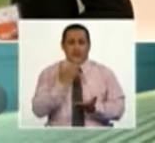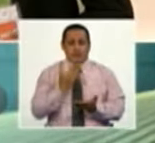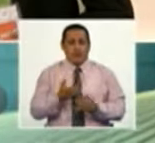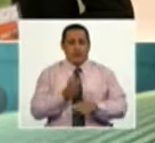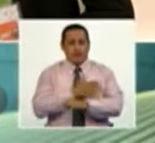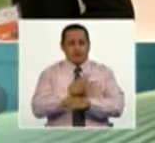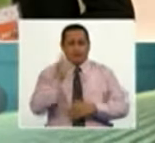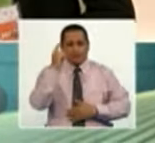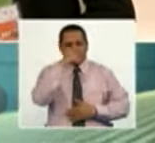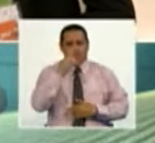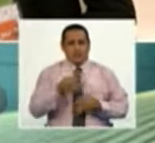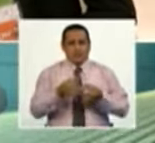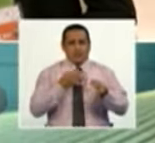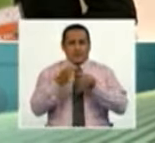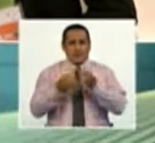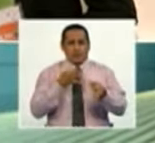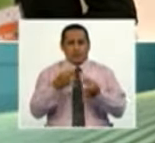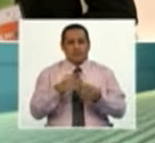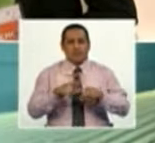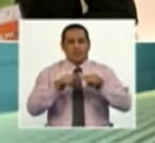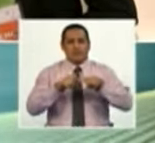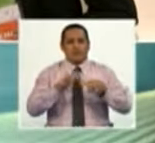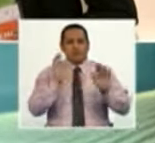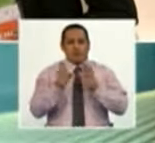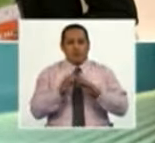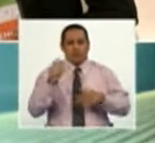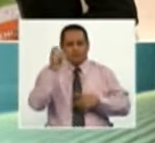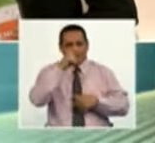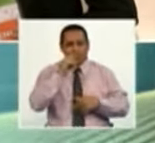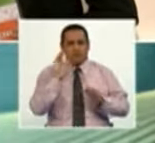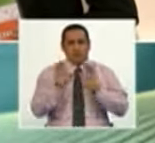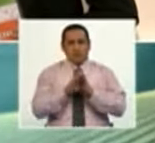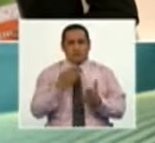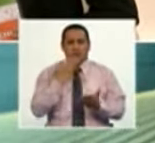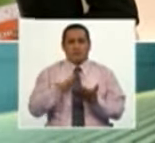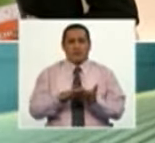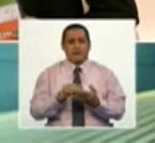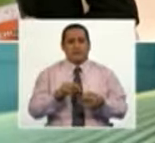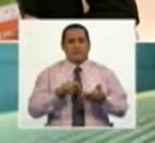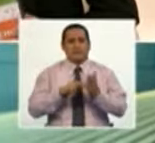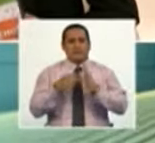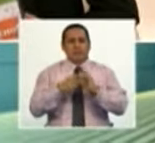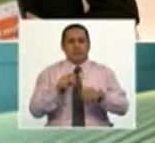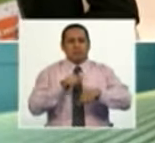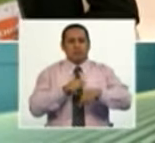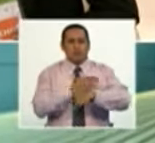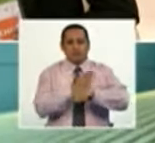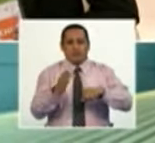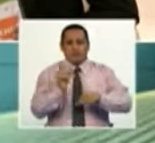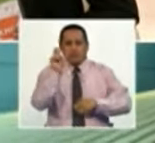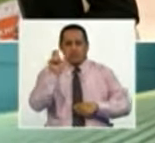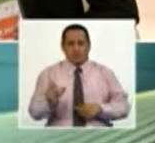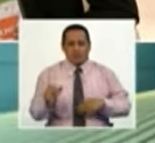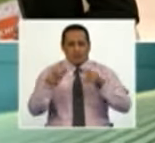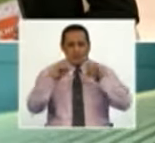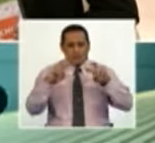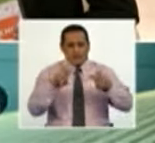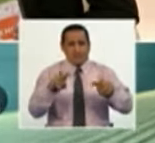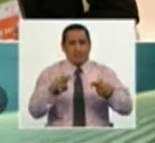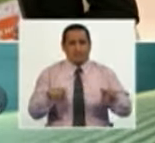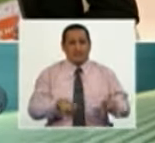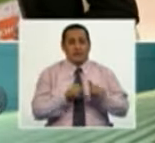importante, como hablábamos en el bloque anterior, dependiendo de la complejidad de la falta, se justifica el tiempo que se pueda tomar el empleador para